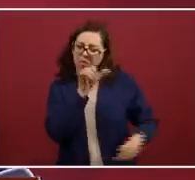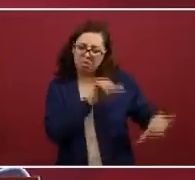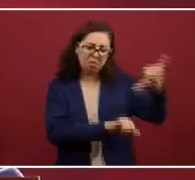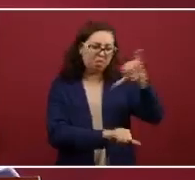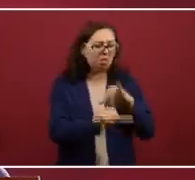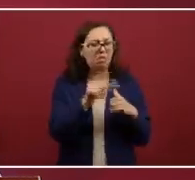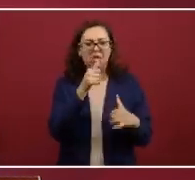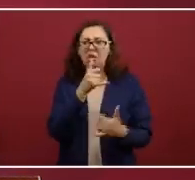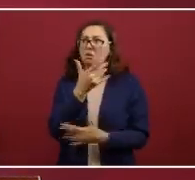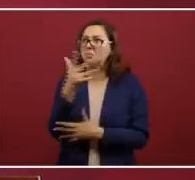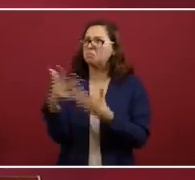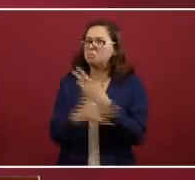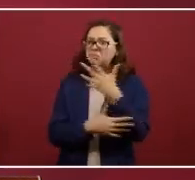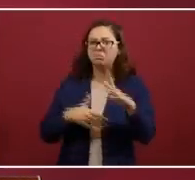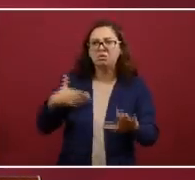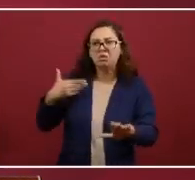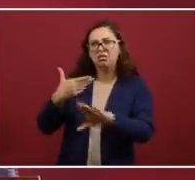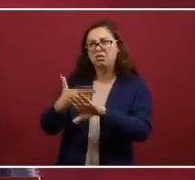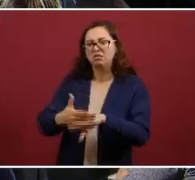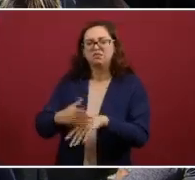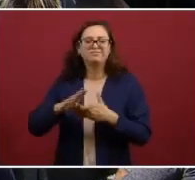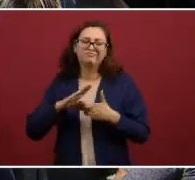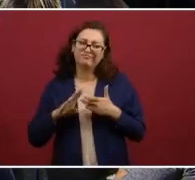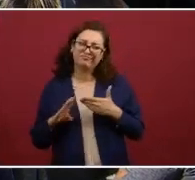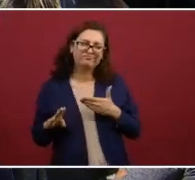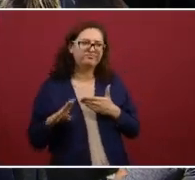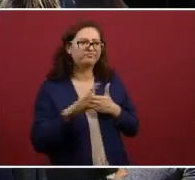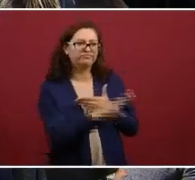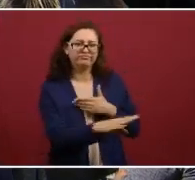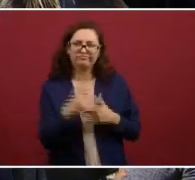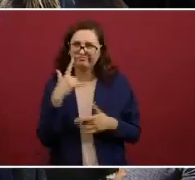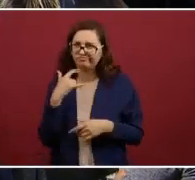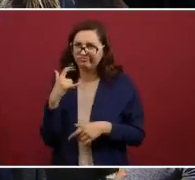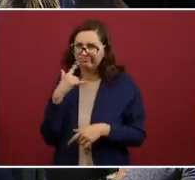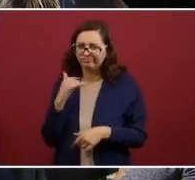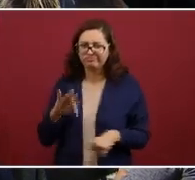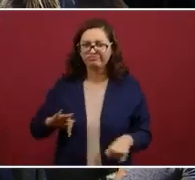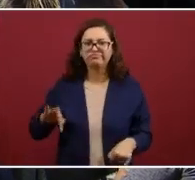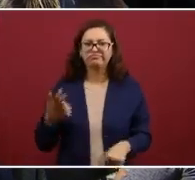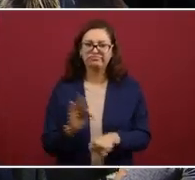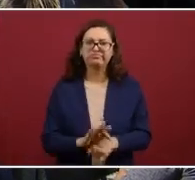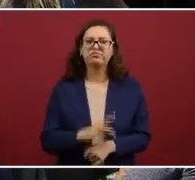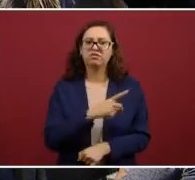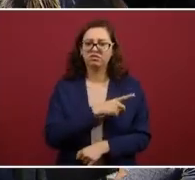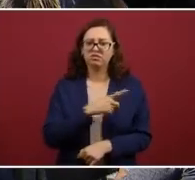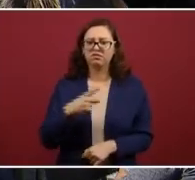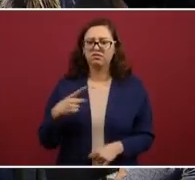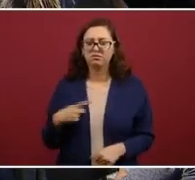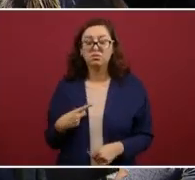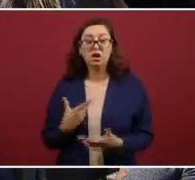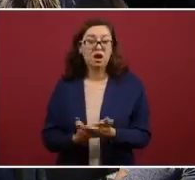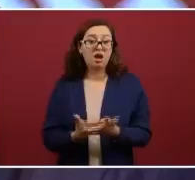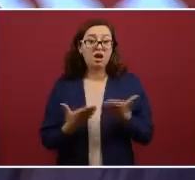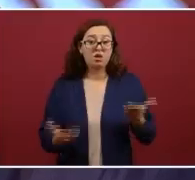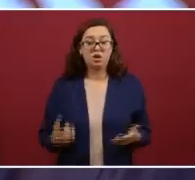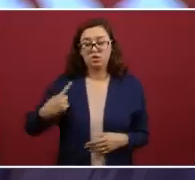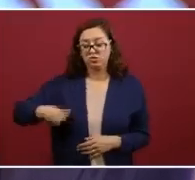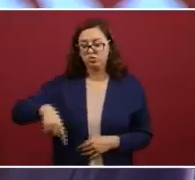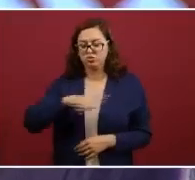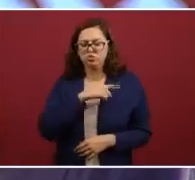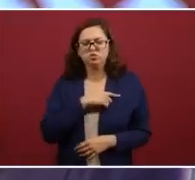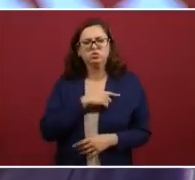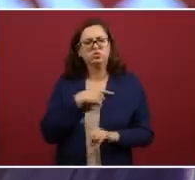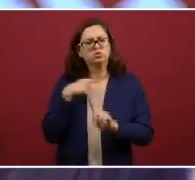biodiversidad, etcétera, etcétera. ¿Qué tenemos de nuestro lado? Muchas y muchos. Primeramente, un